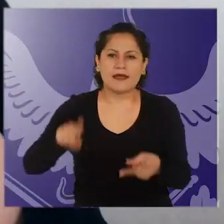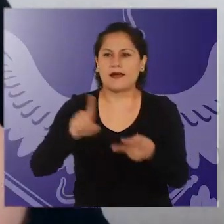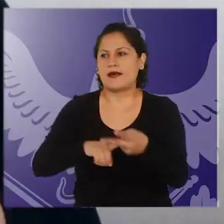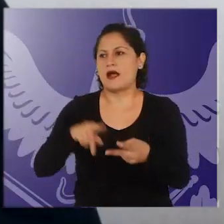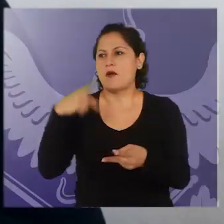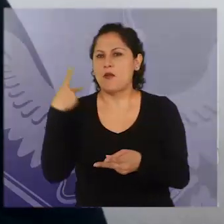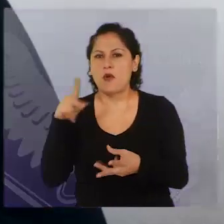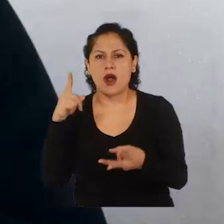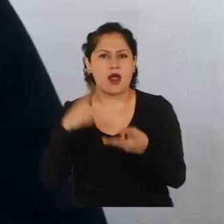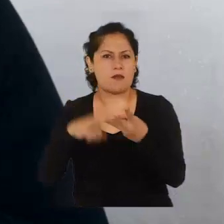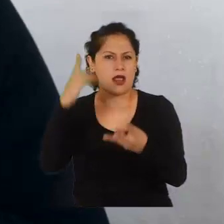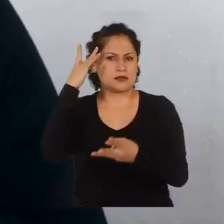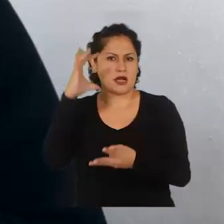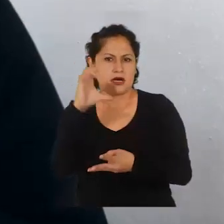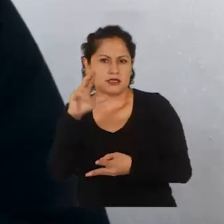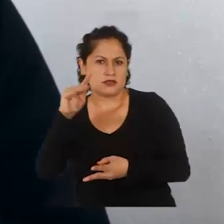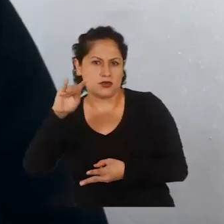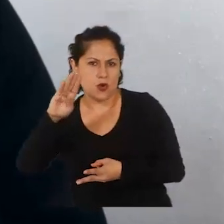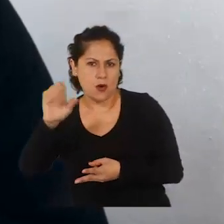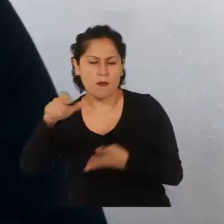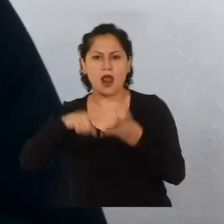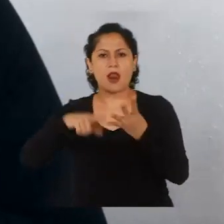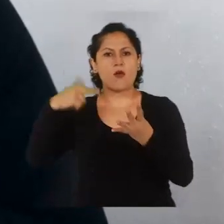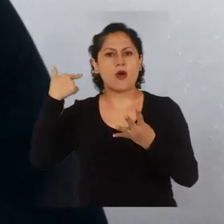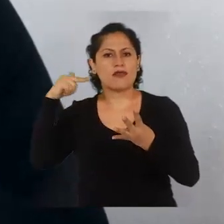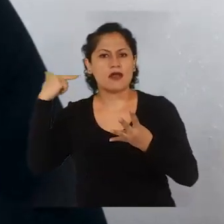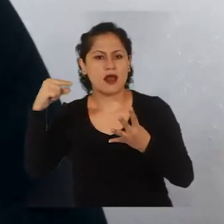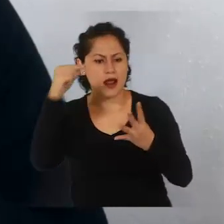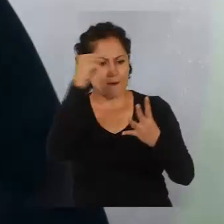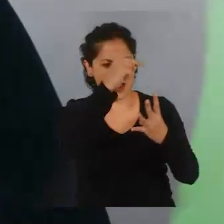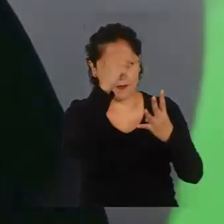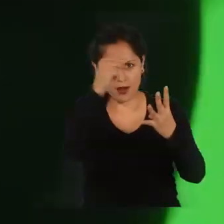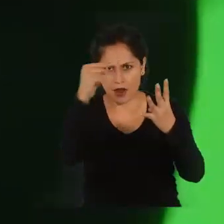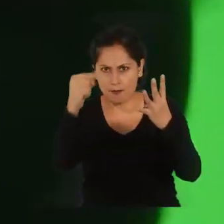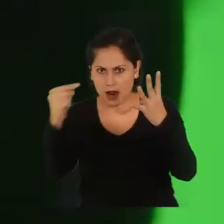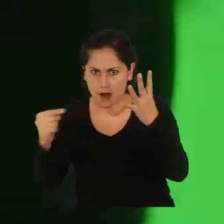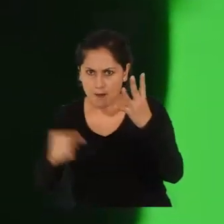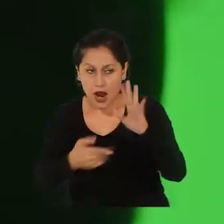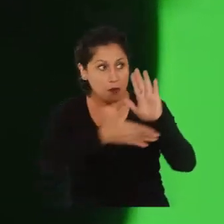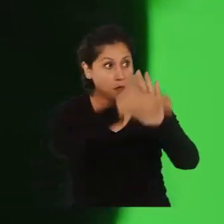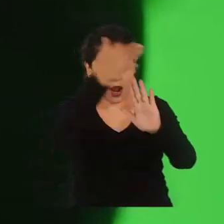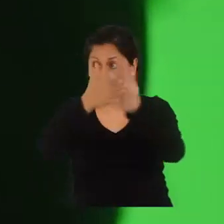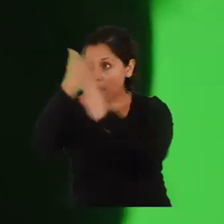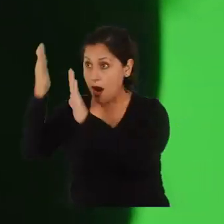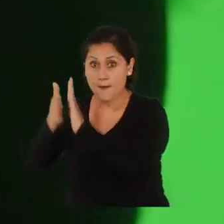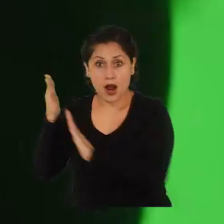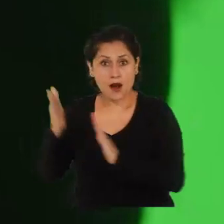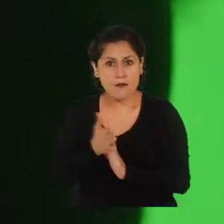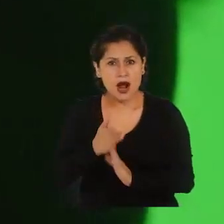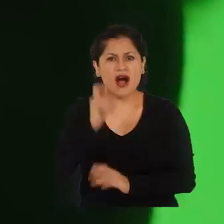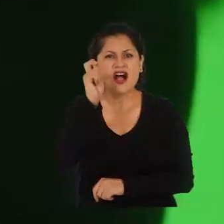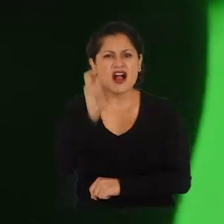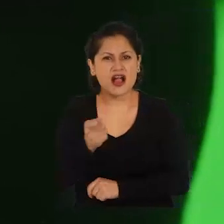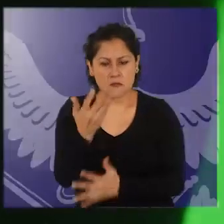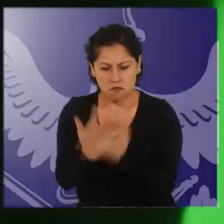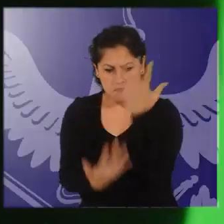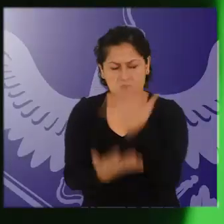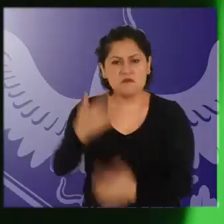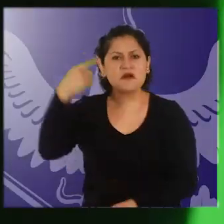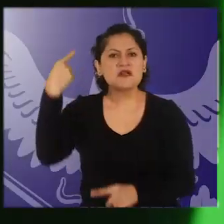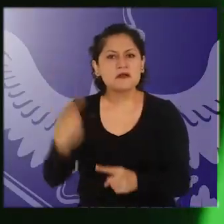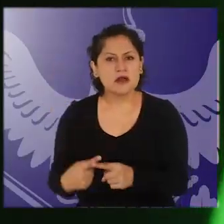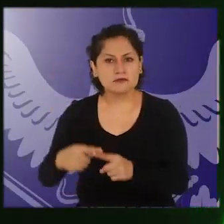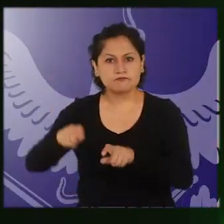Puebla, San Cristóbal, Guadalajara, todas estas construcciones coloniales han